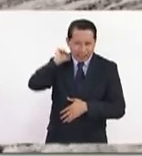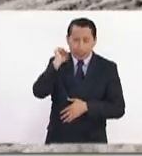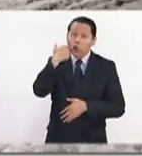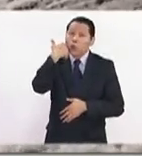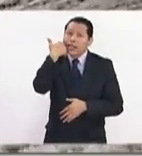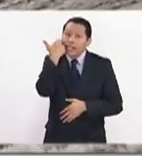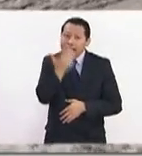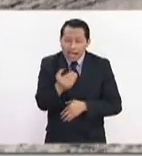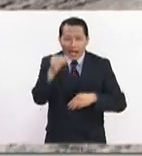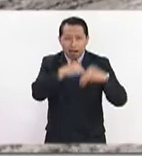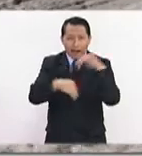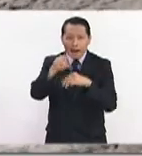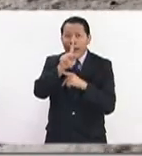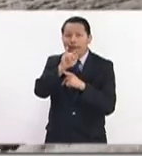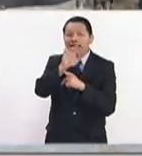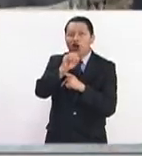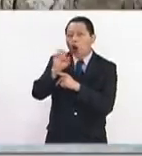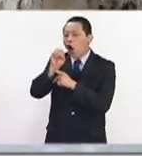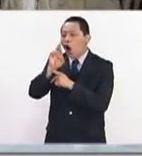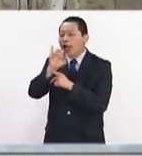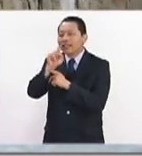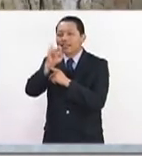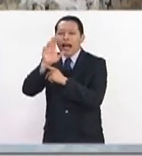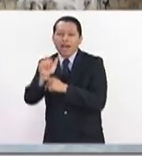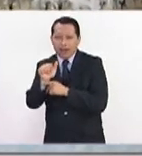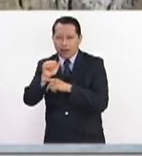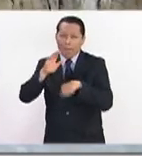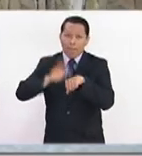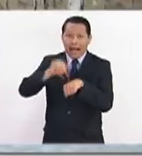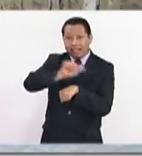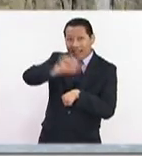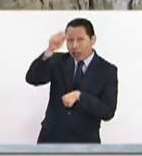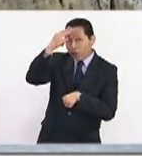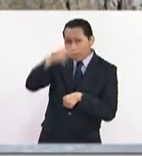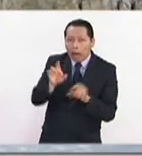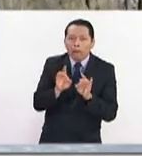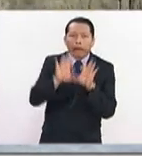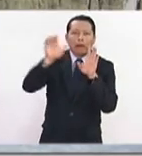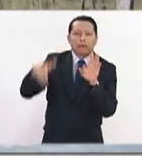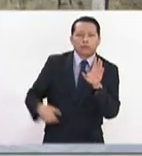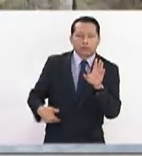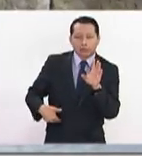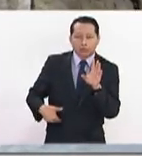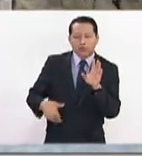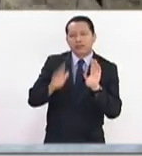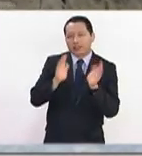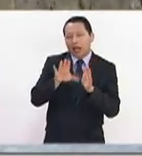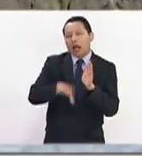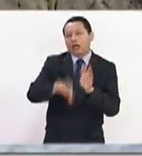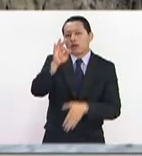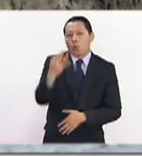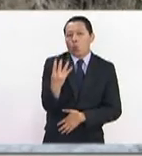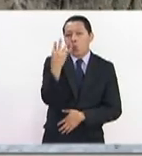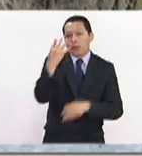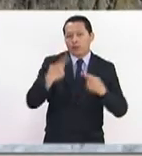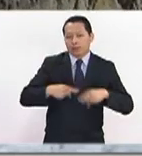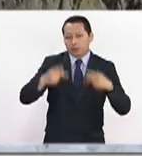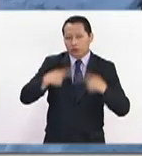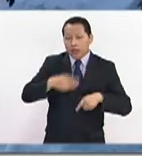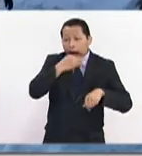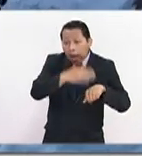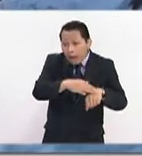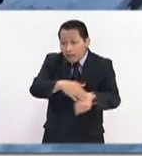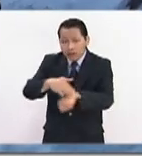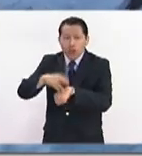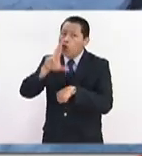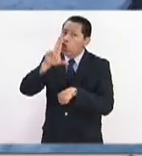intentar escalar el Pico de Orizaba, la montaña más alta de México. Protección Civil recomendó al resto de aficionados no subir al